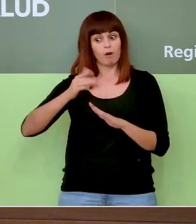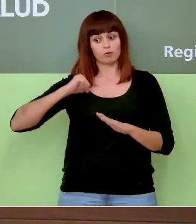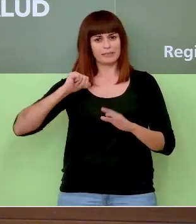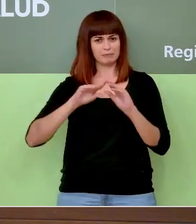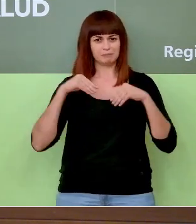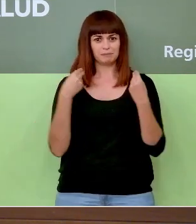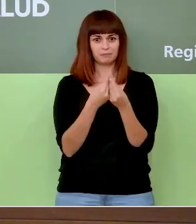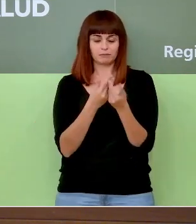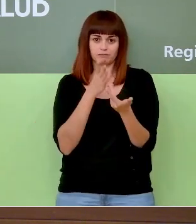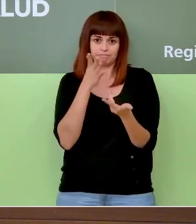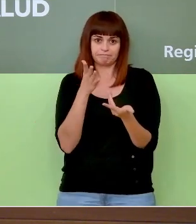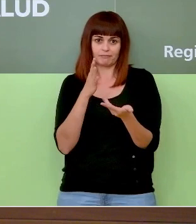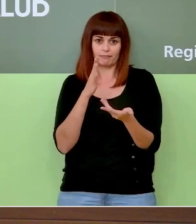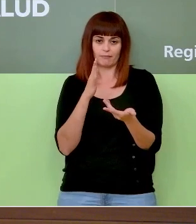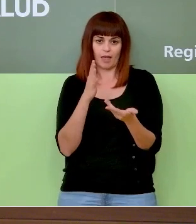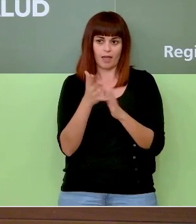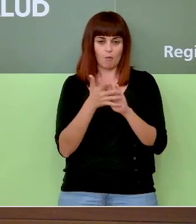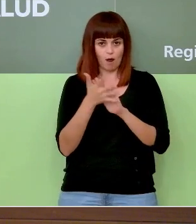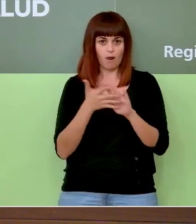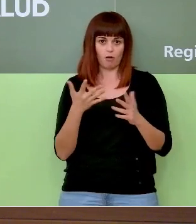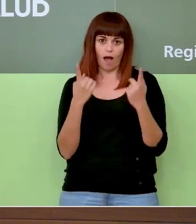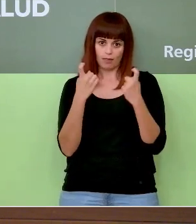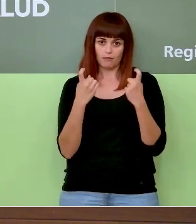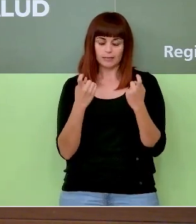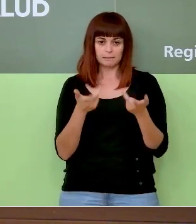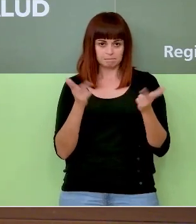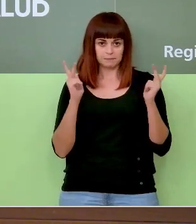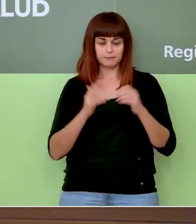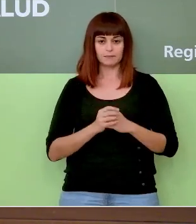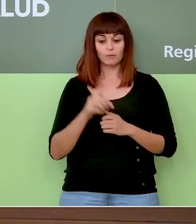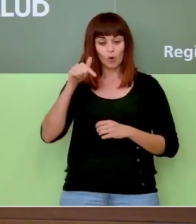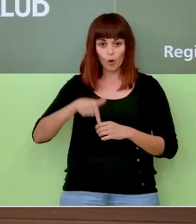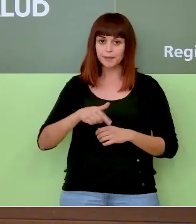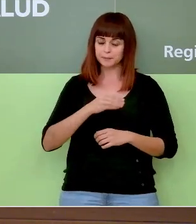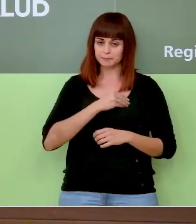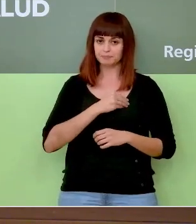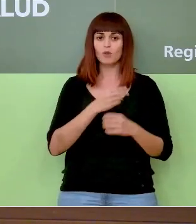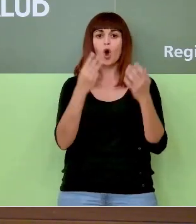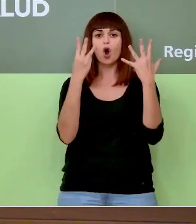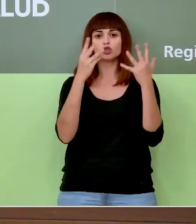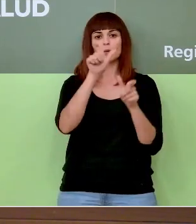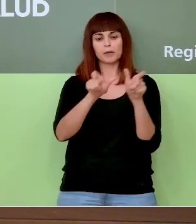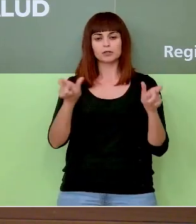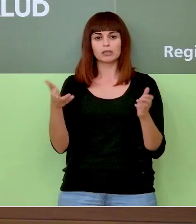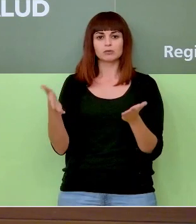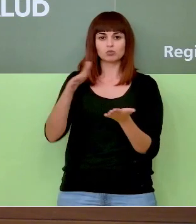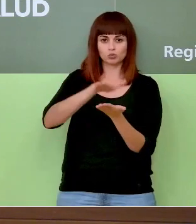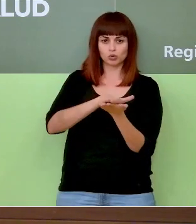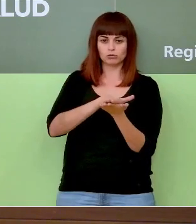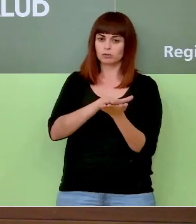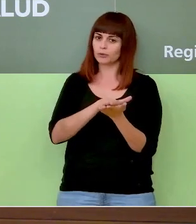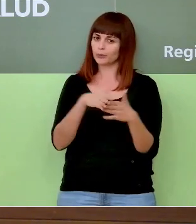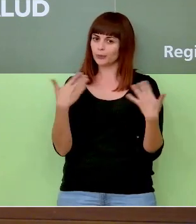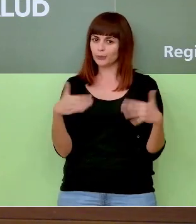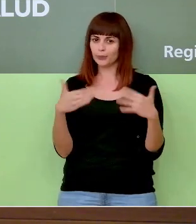esa capacidad asistencial de la que hemos hablado. Hay que lamentar hoy la pérdida de 8 personas. Es la cifra más alta